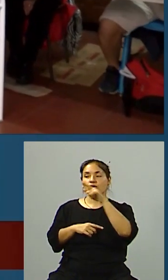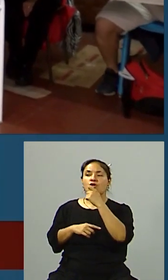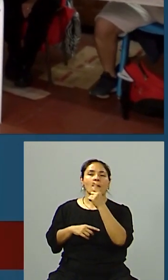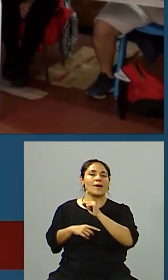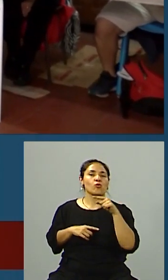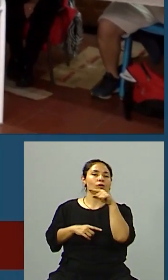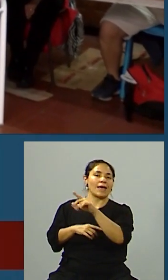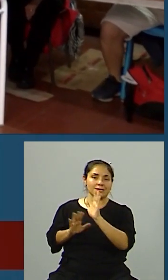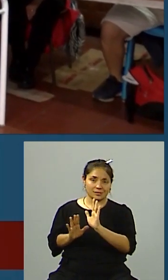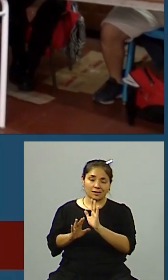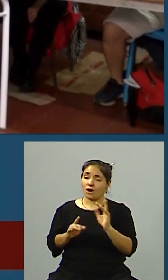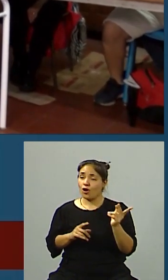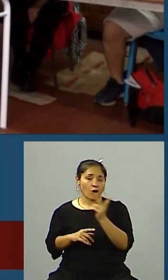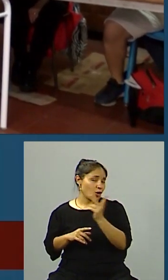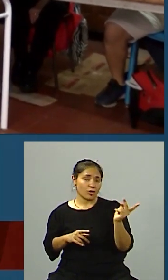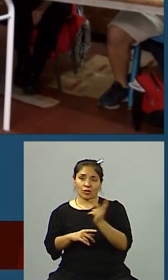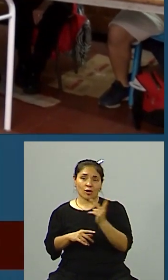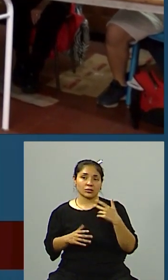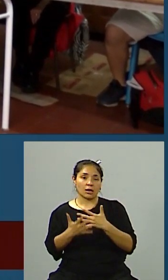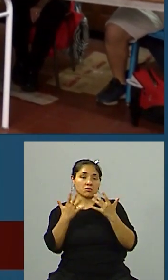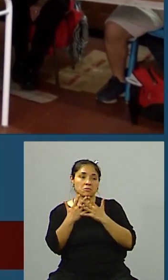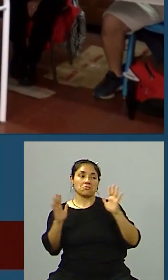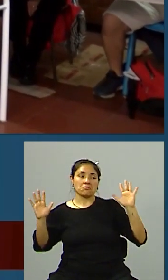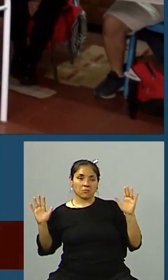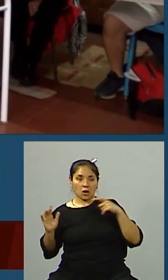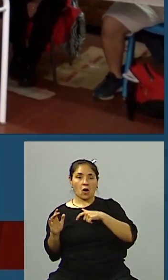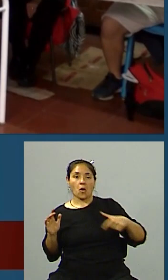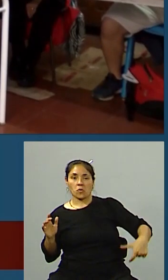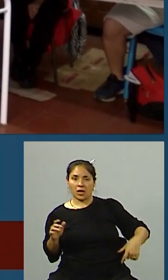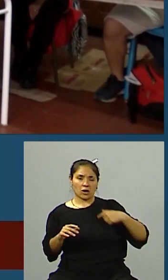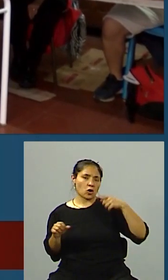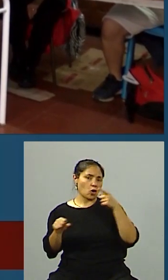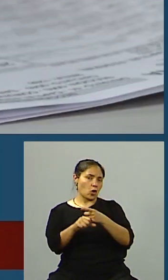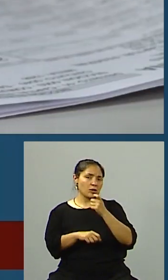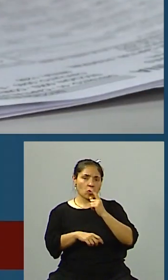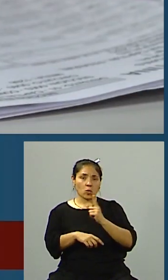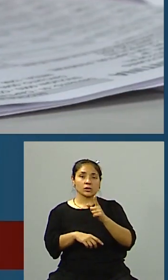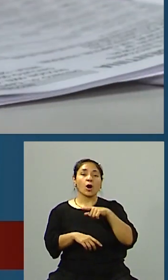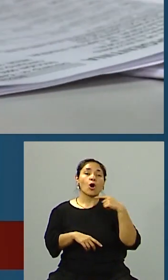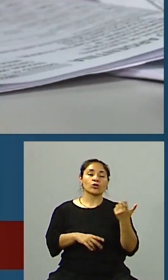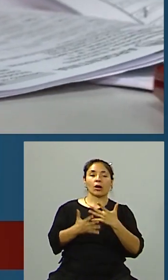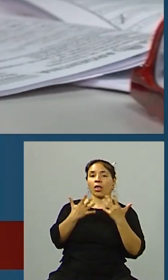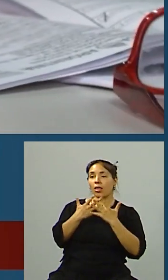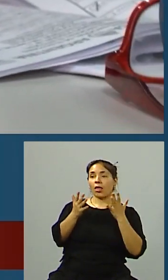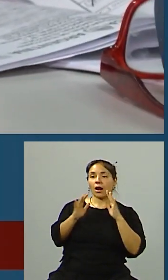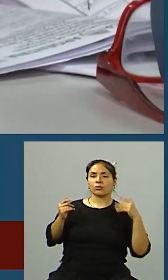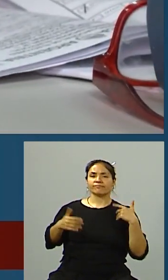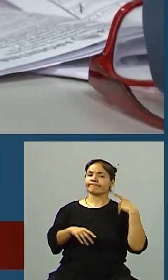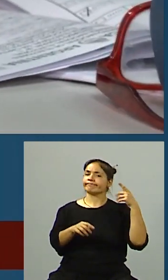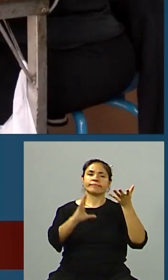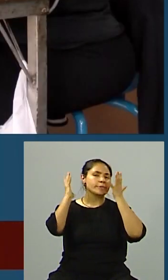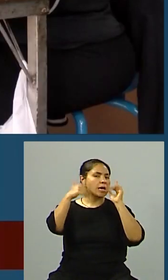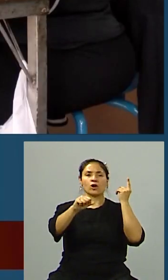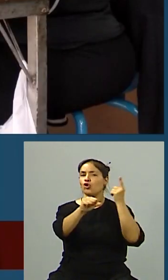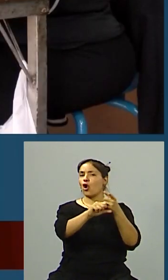los tenemos de los dos lados. Tenemos los presidentes antigobierno y los presidentes anti-Milei. Entonces, creo